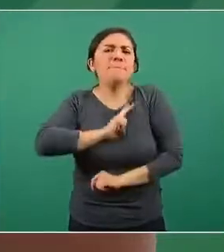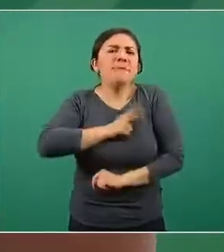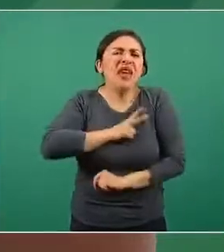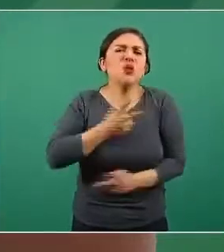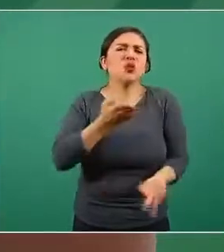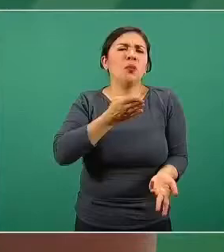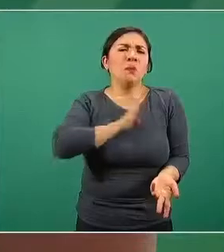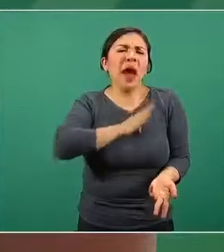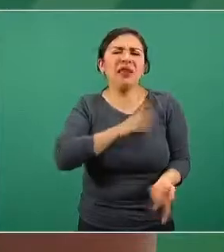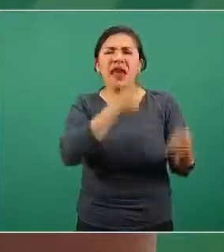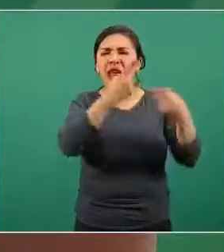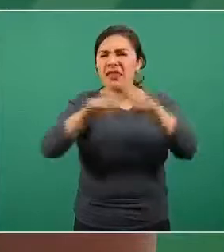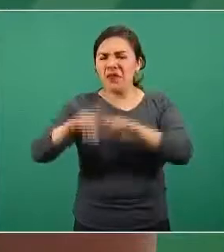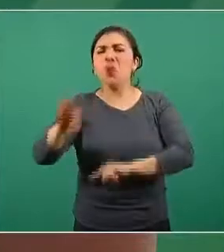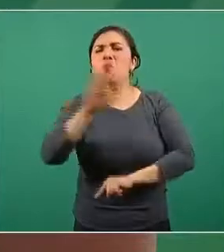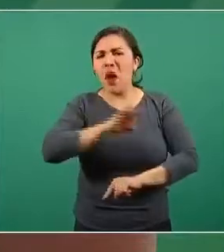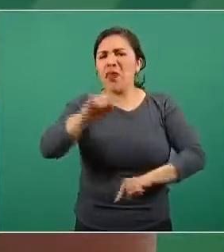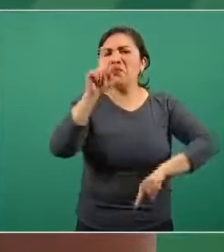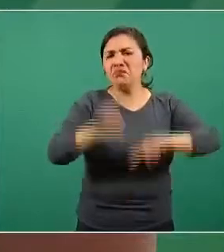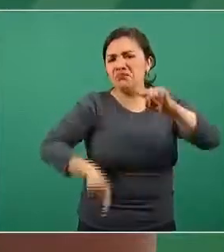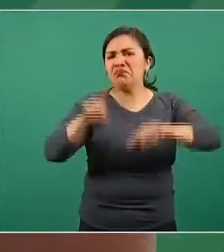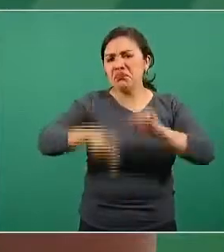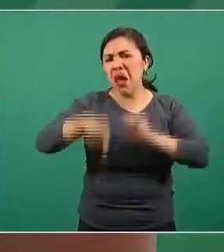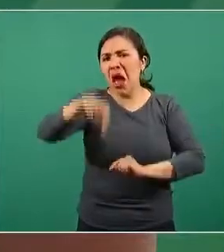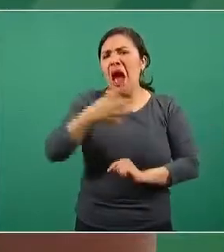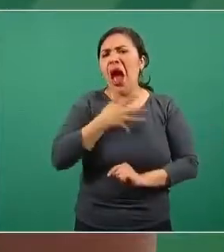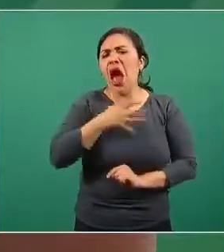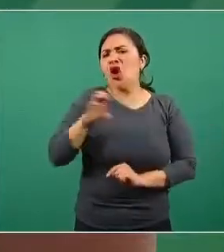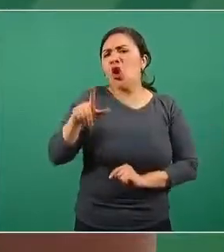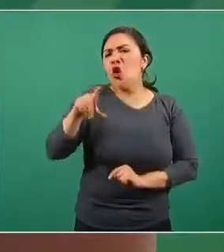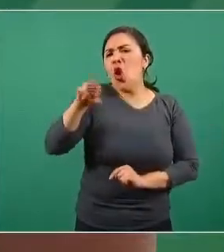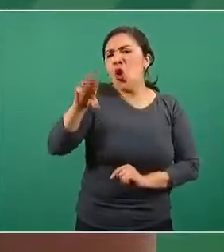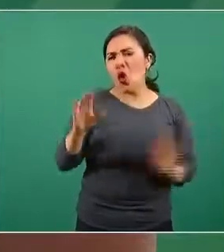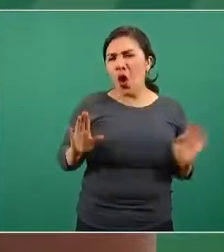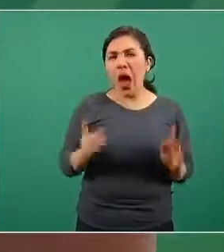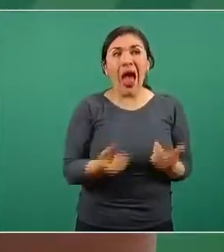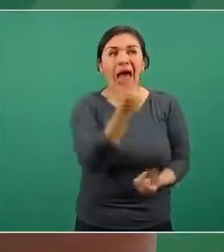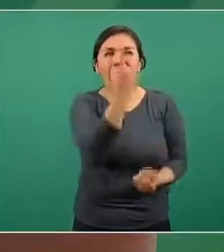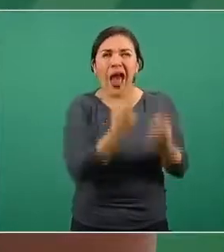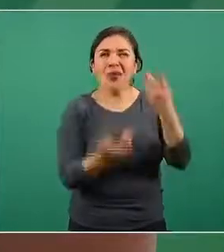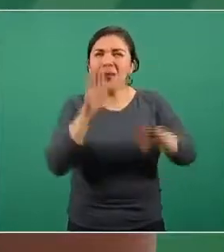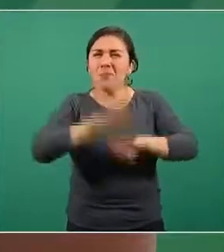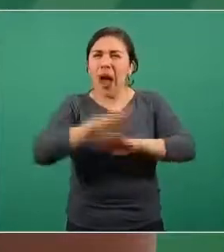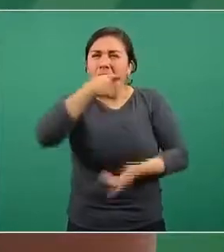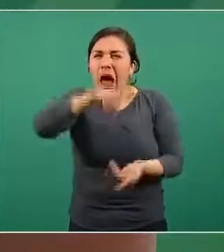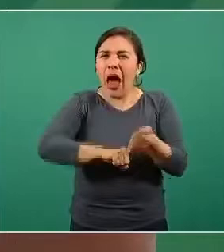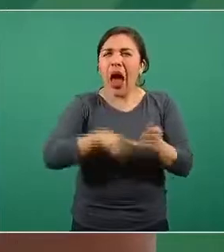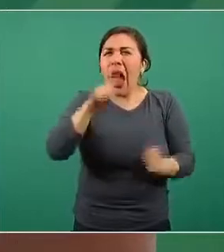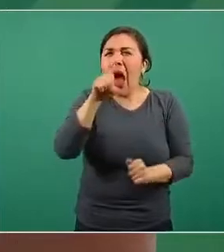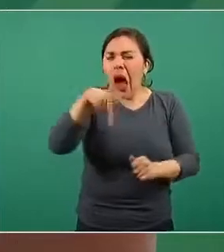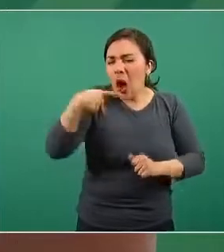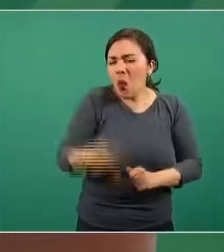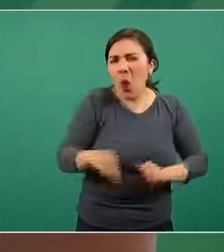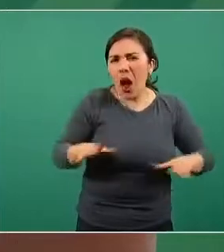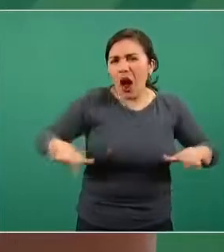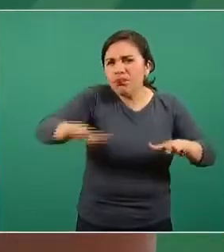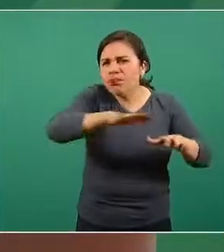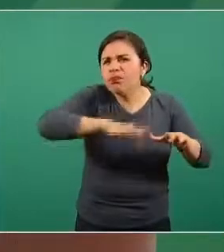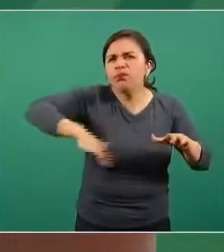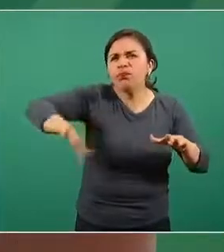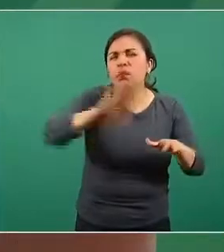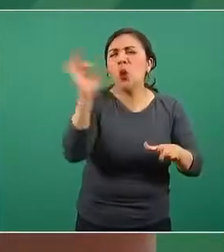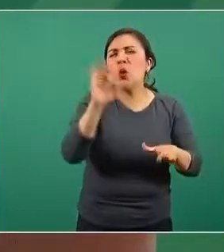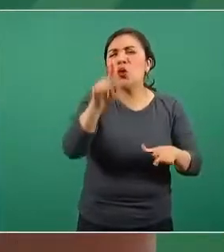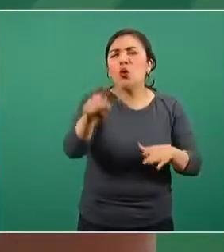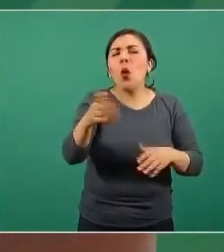virus y de hecho bacterias y enterobacterias, algunas que a veces se encuentran en el agua y cuando